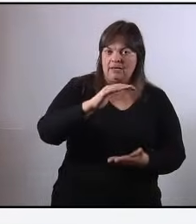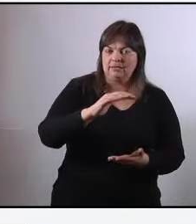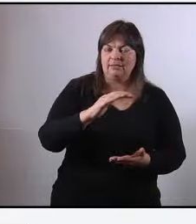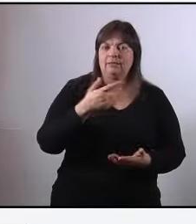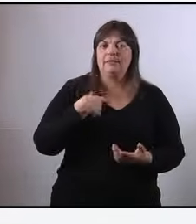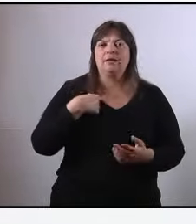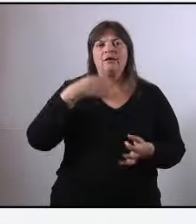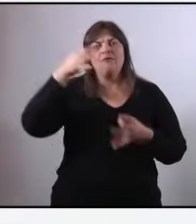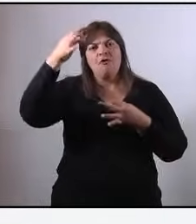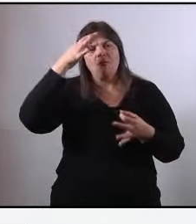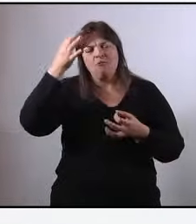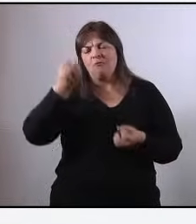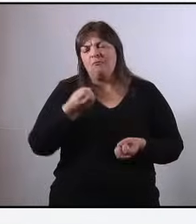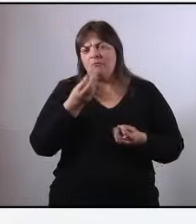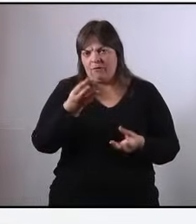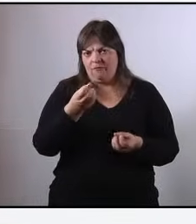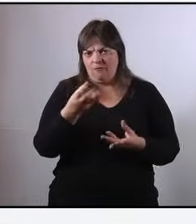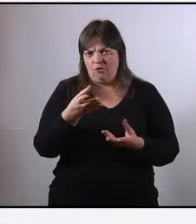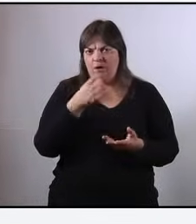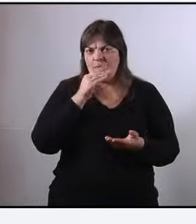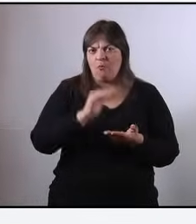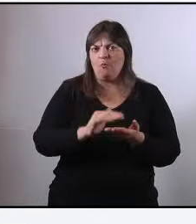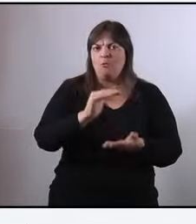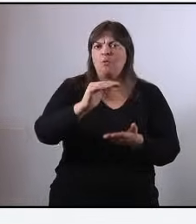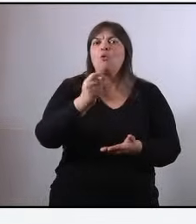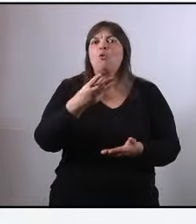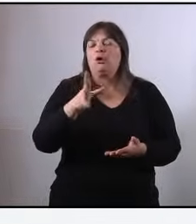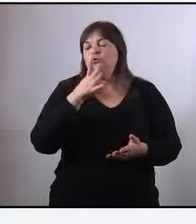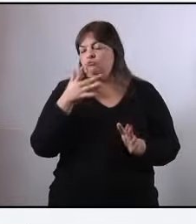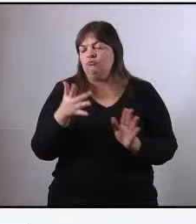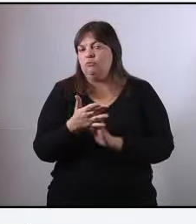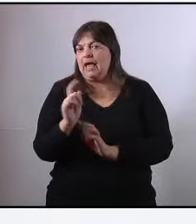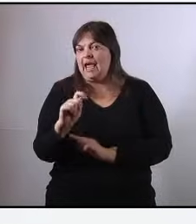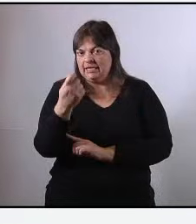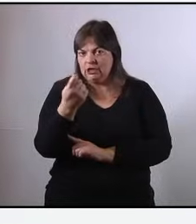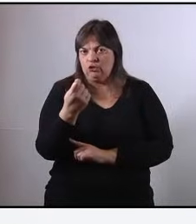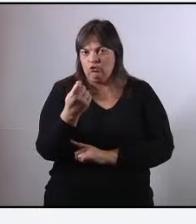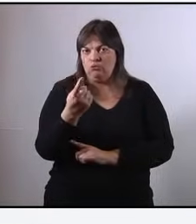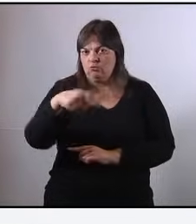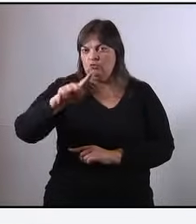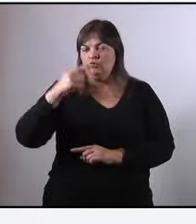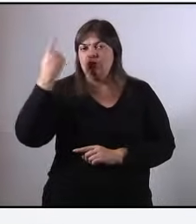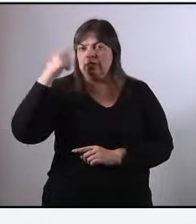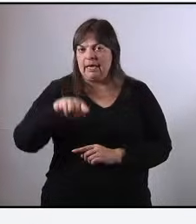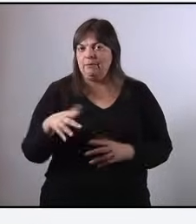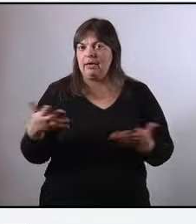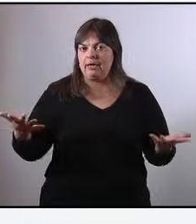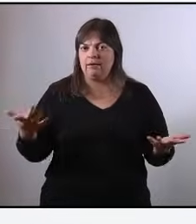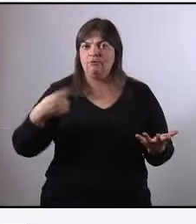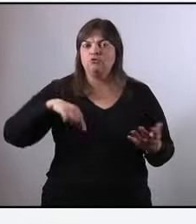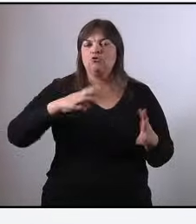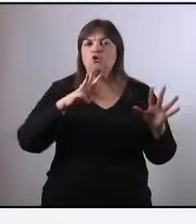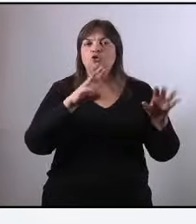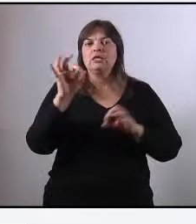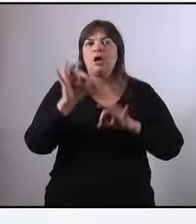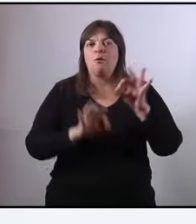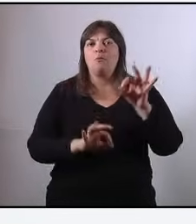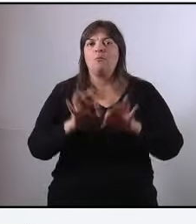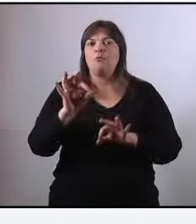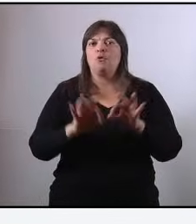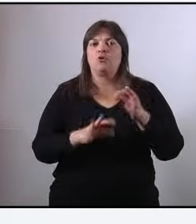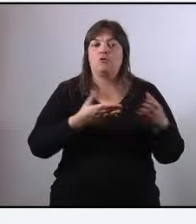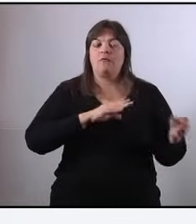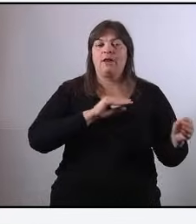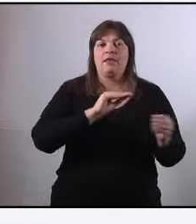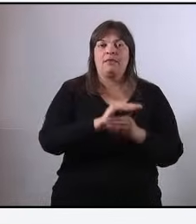cada una de las ampliaciones. Ha sido todo un éxito, ya saben en qué consiste. cubrimos el 80% con esa